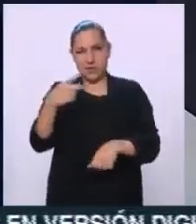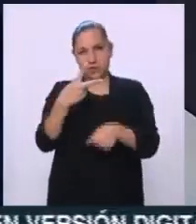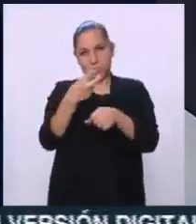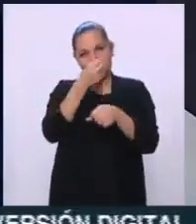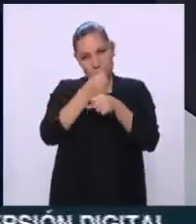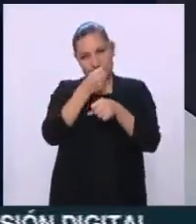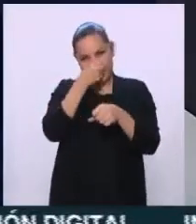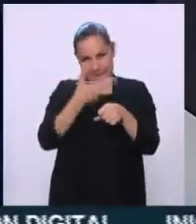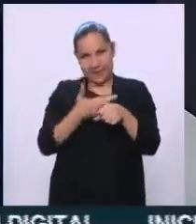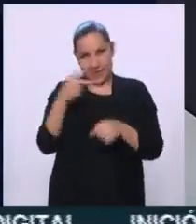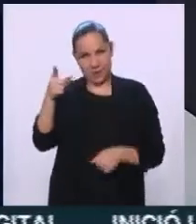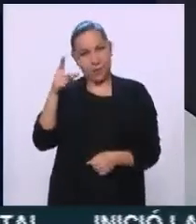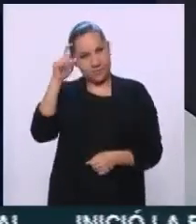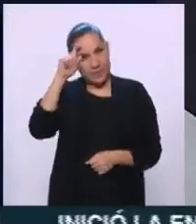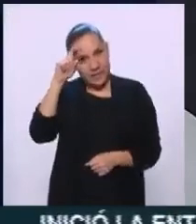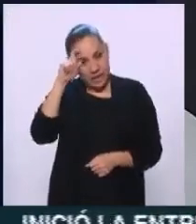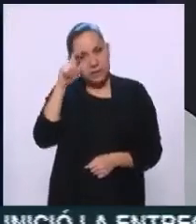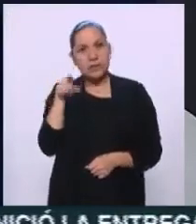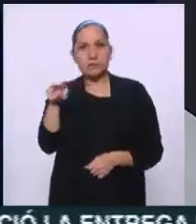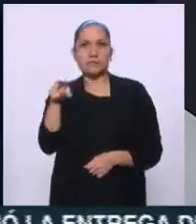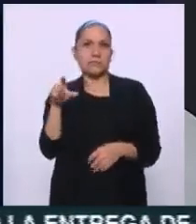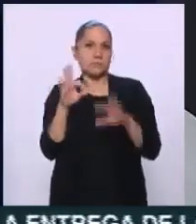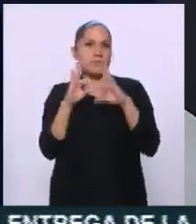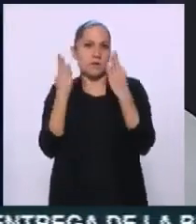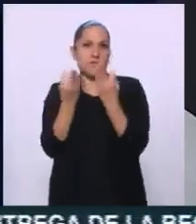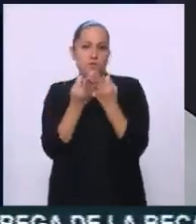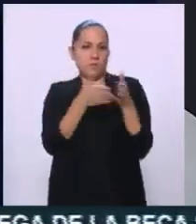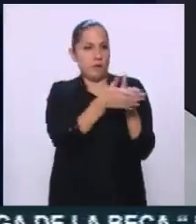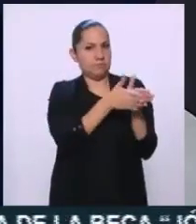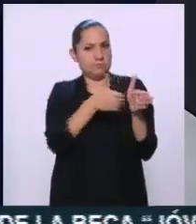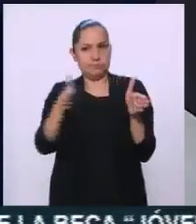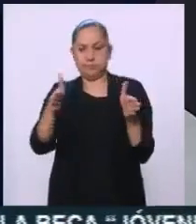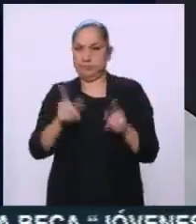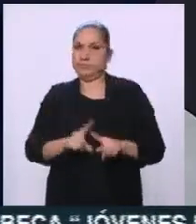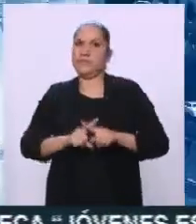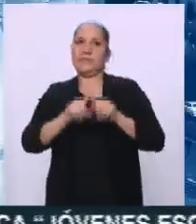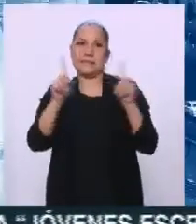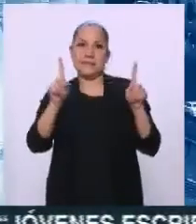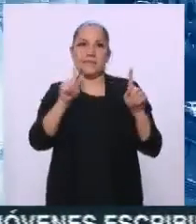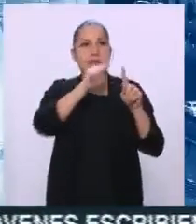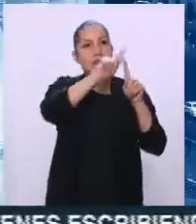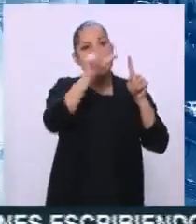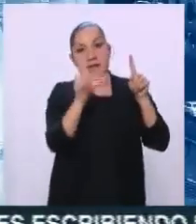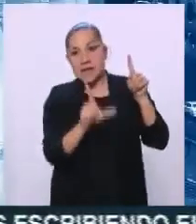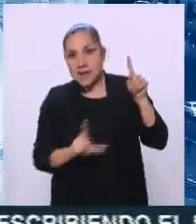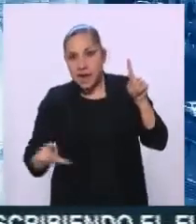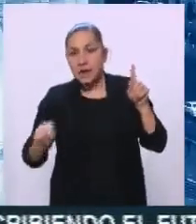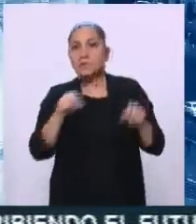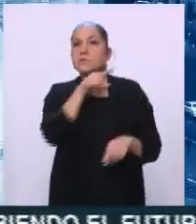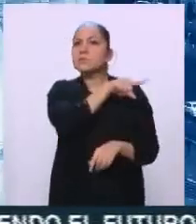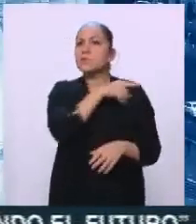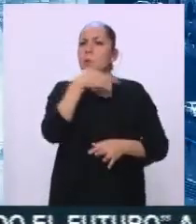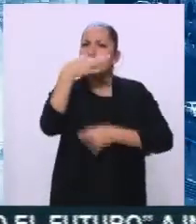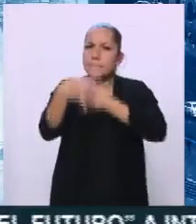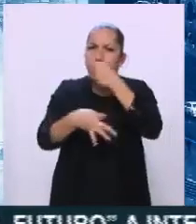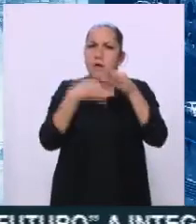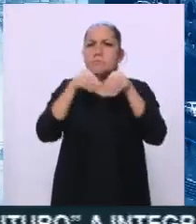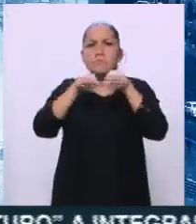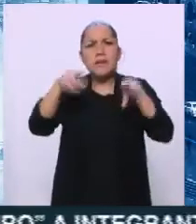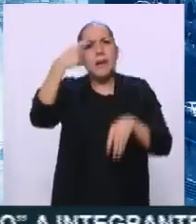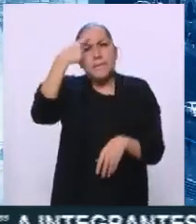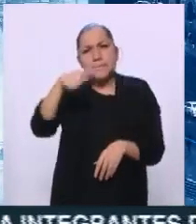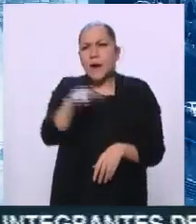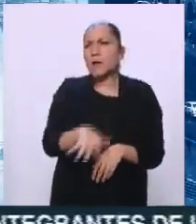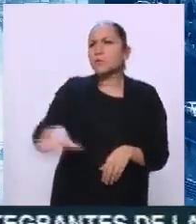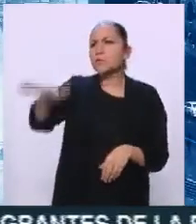En cuanto a nivel mundial y evidentemente a nivel nacional, de hacer transparente el